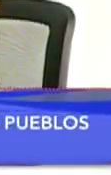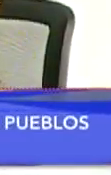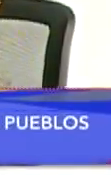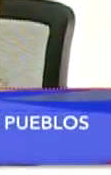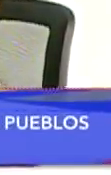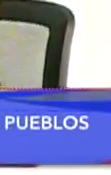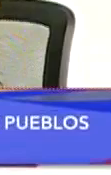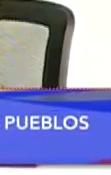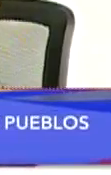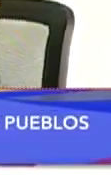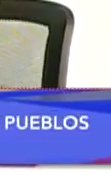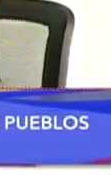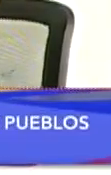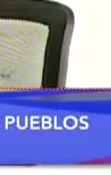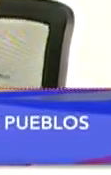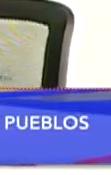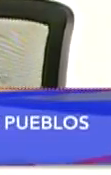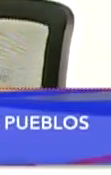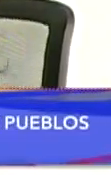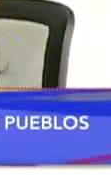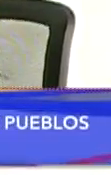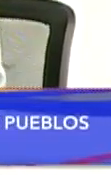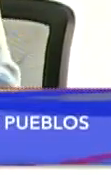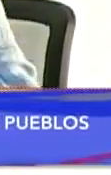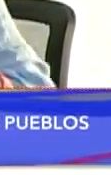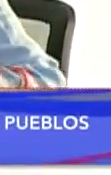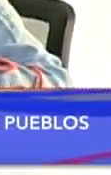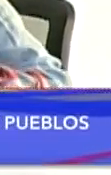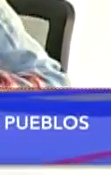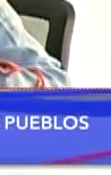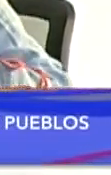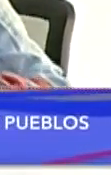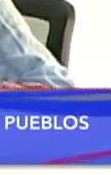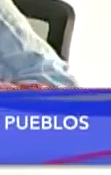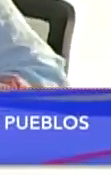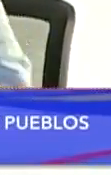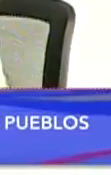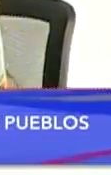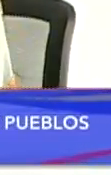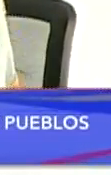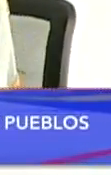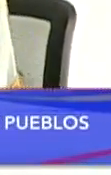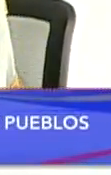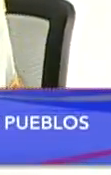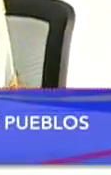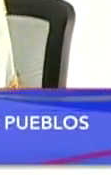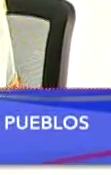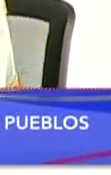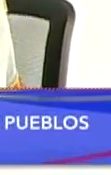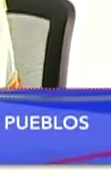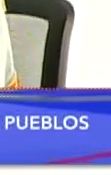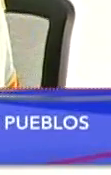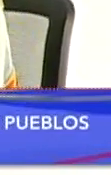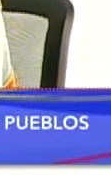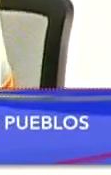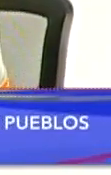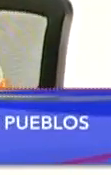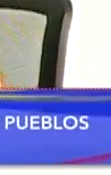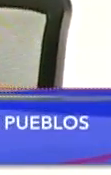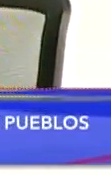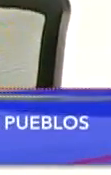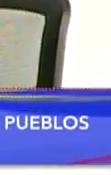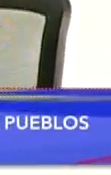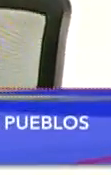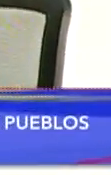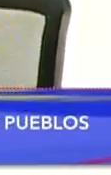eso. La revolución no podía quedarse atrás y dar estos espacios oportunos para la discusión de todas y de todos, Presidente.